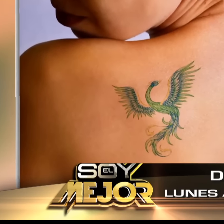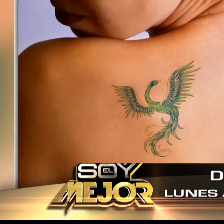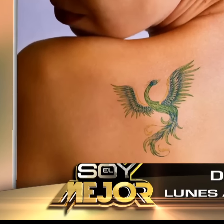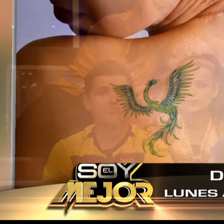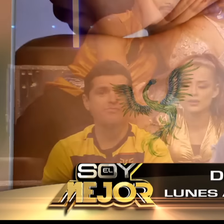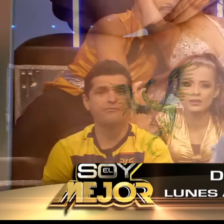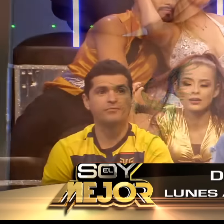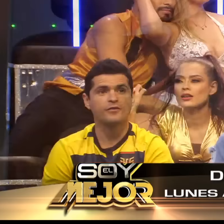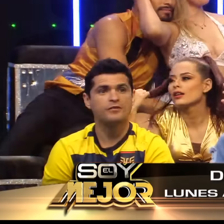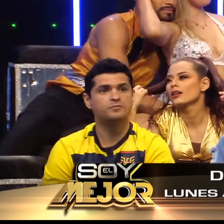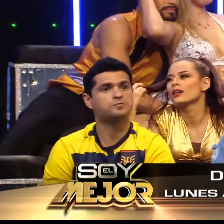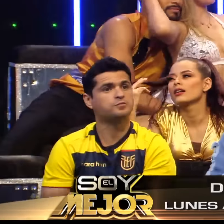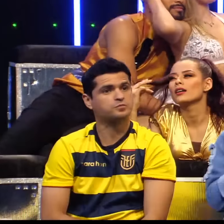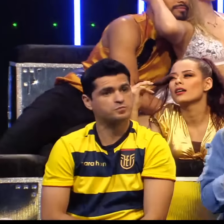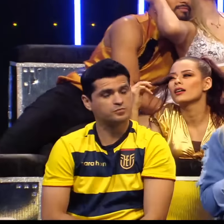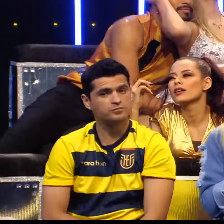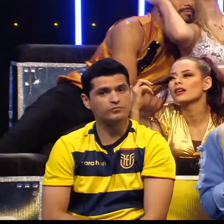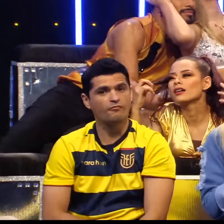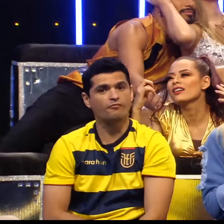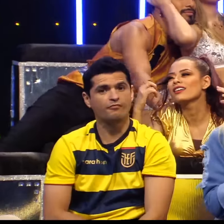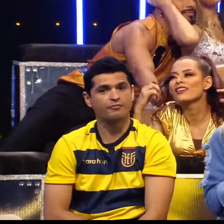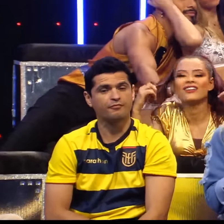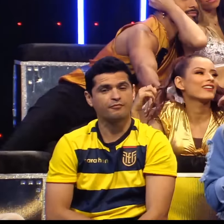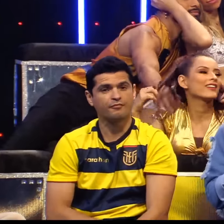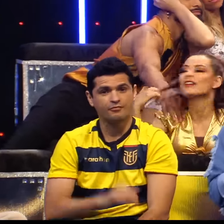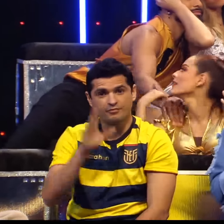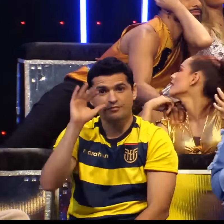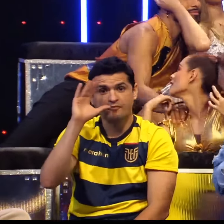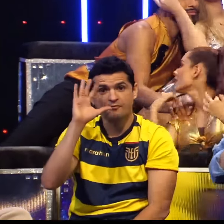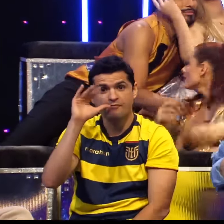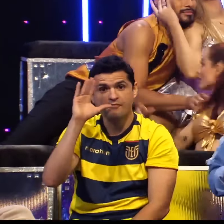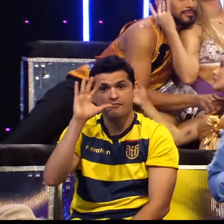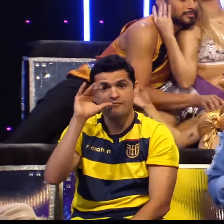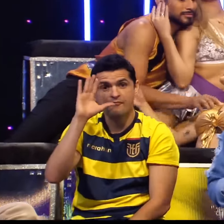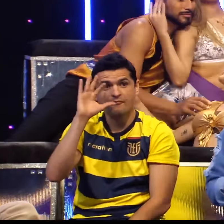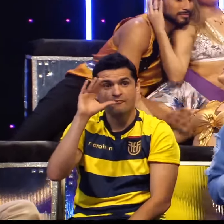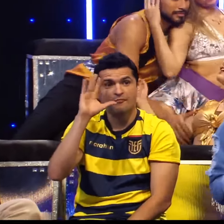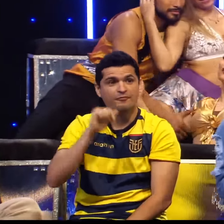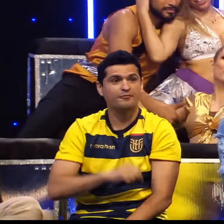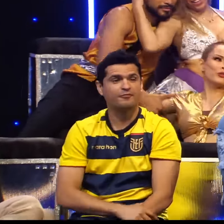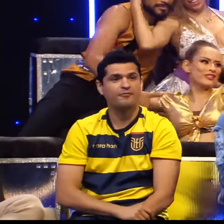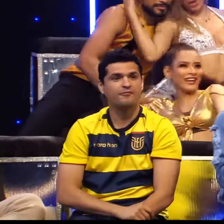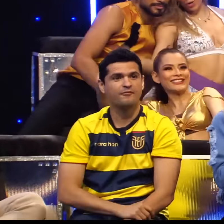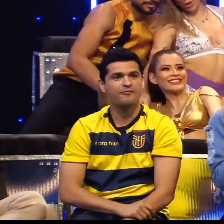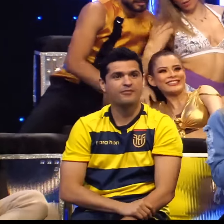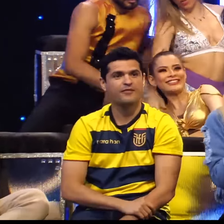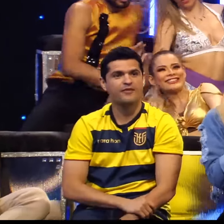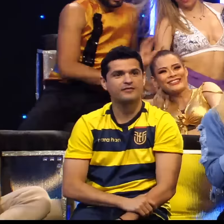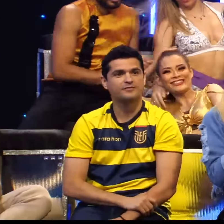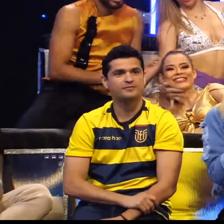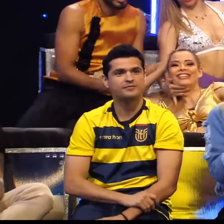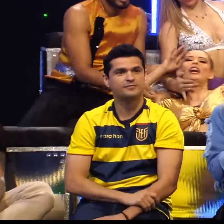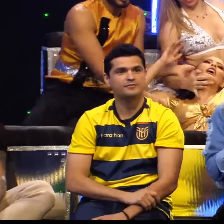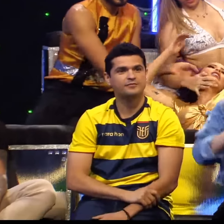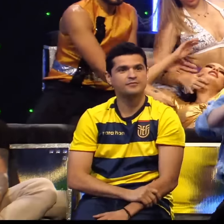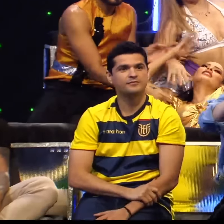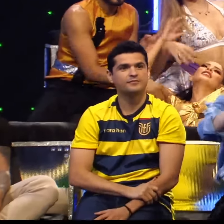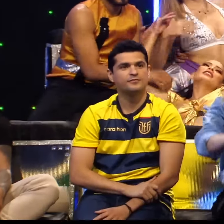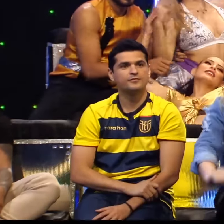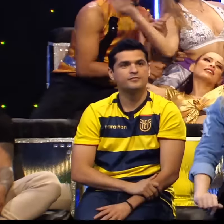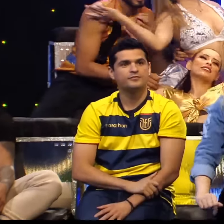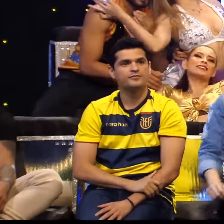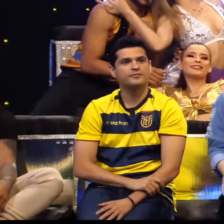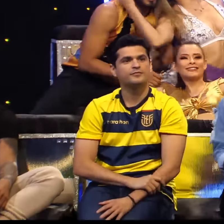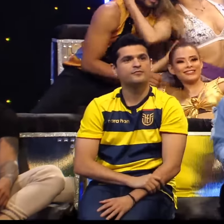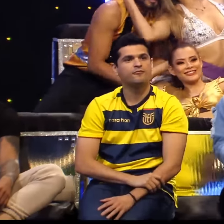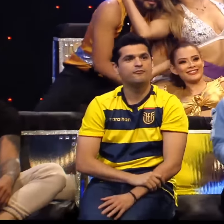lo puedes perder. Una enseña en maquillarnos nos ayudará a lucir espectaculares y dejar cualquier cosa bochornosa en el pasado. Así que ya sabes,